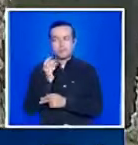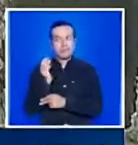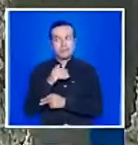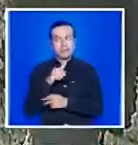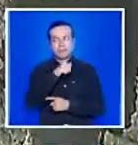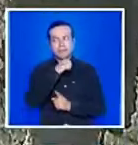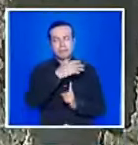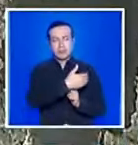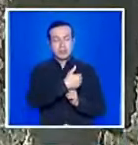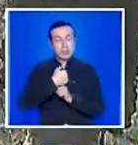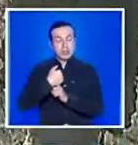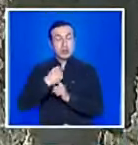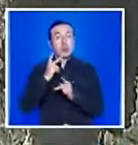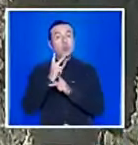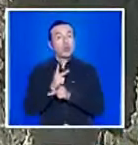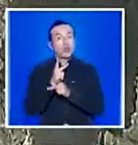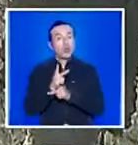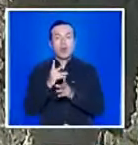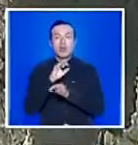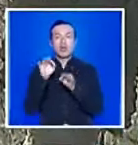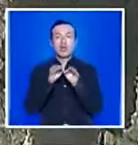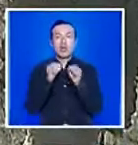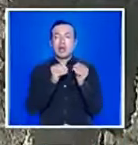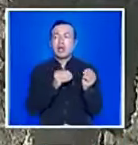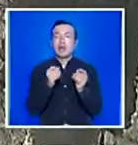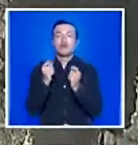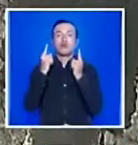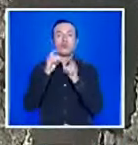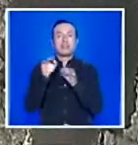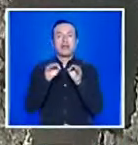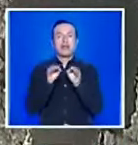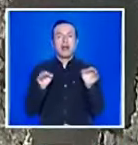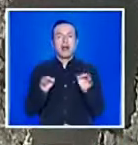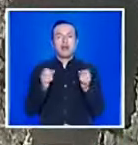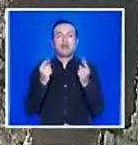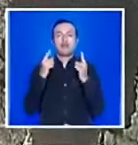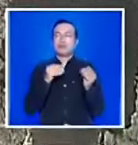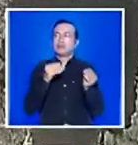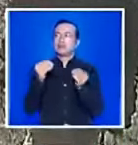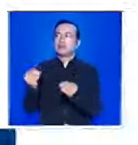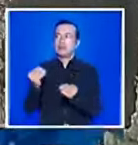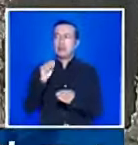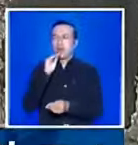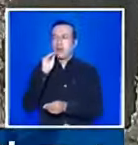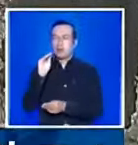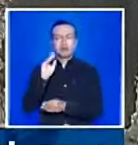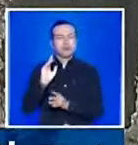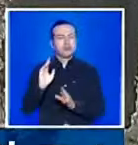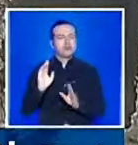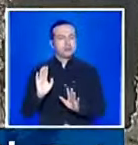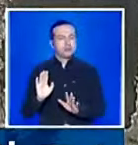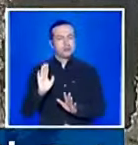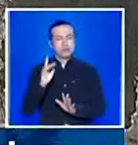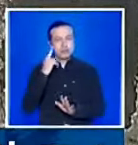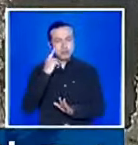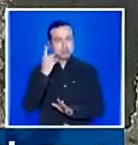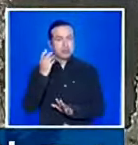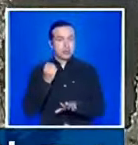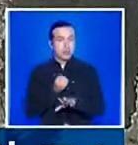secuestro. También estar pendientes de los regalos sorpresa, como quien los envía e informar a un amigo o familiar. Otras de